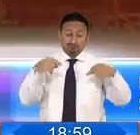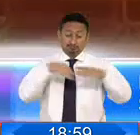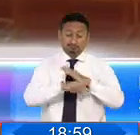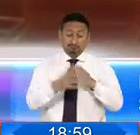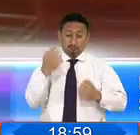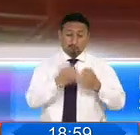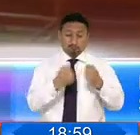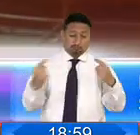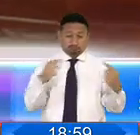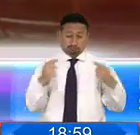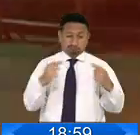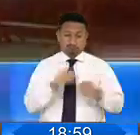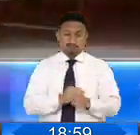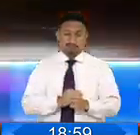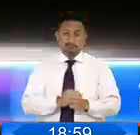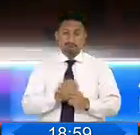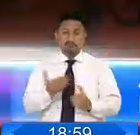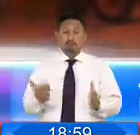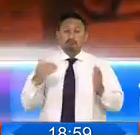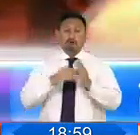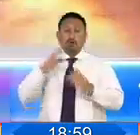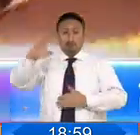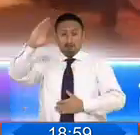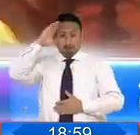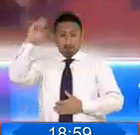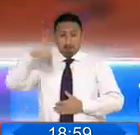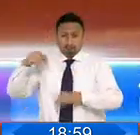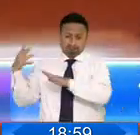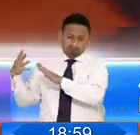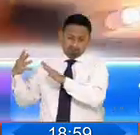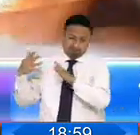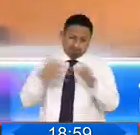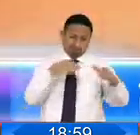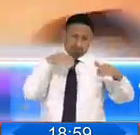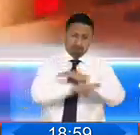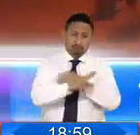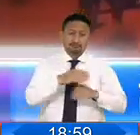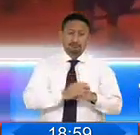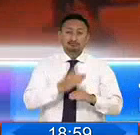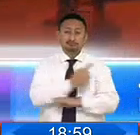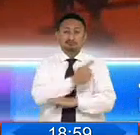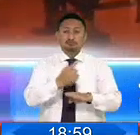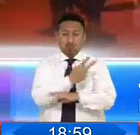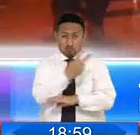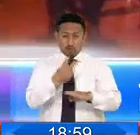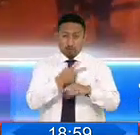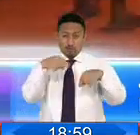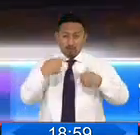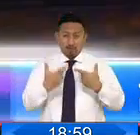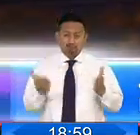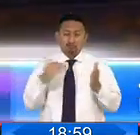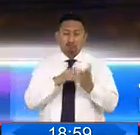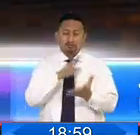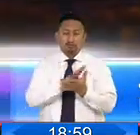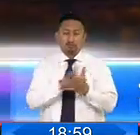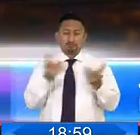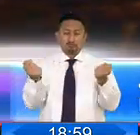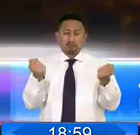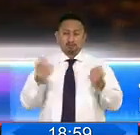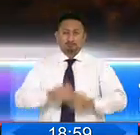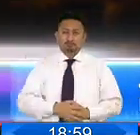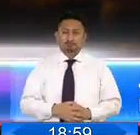disturbios. Eso obligó a un nuevo despliegue uniformado y después de varias horas se retomó la calma.